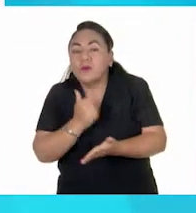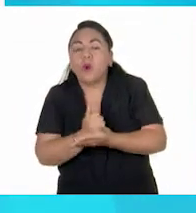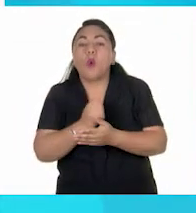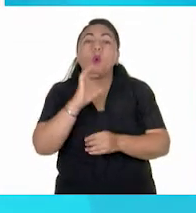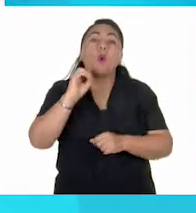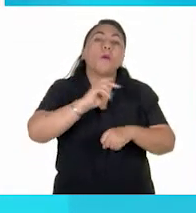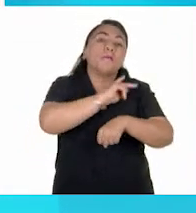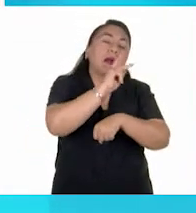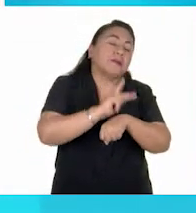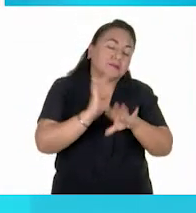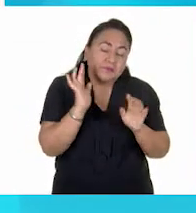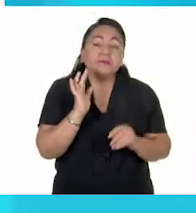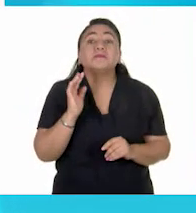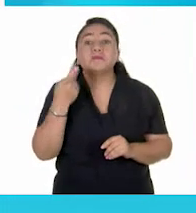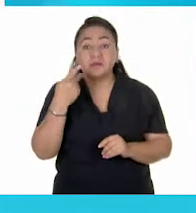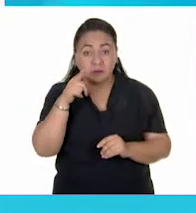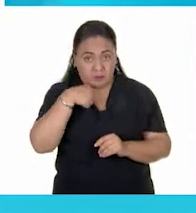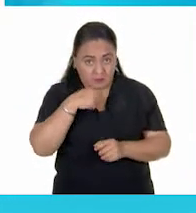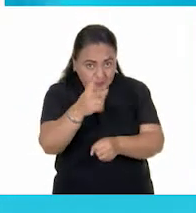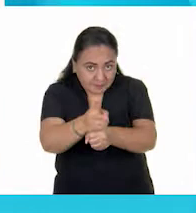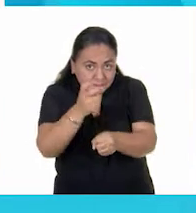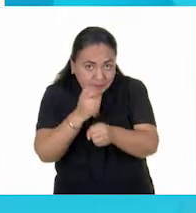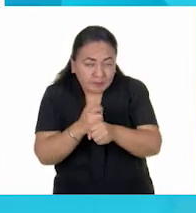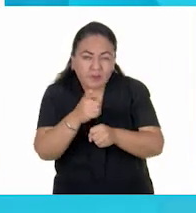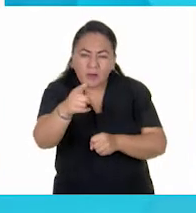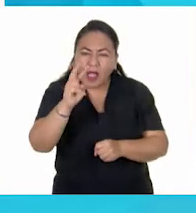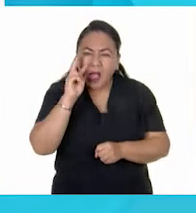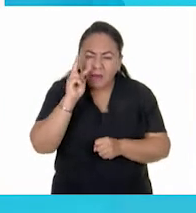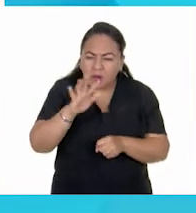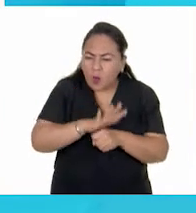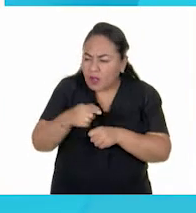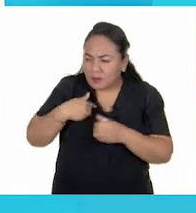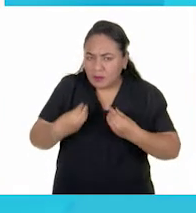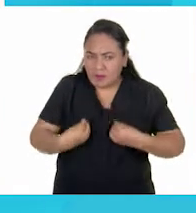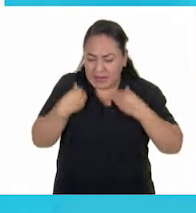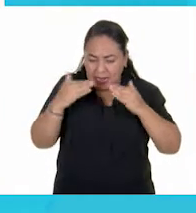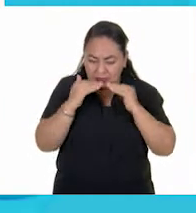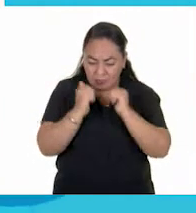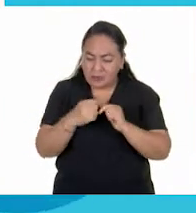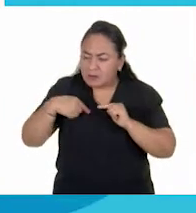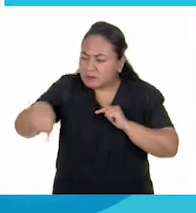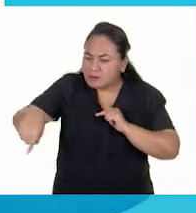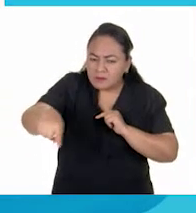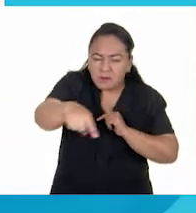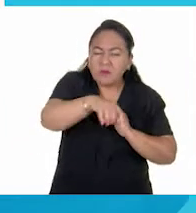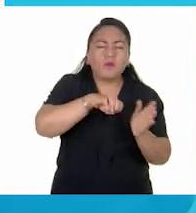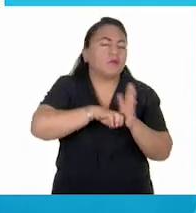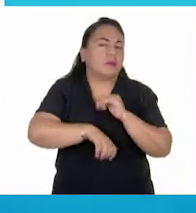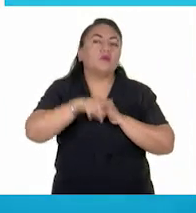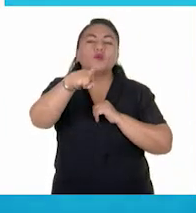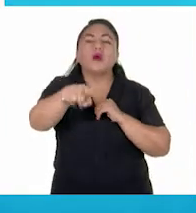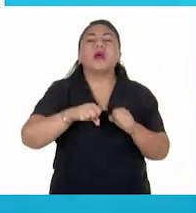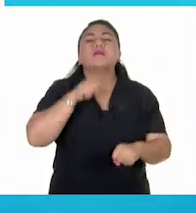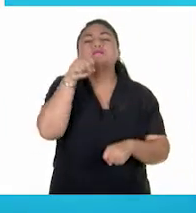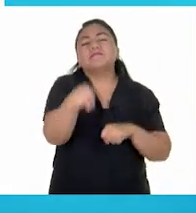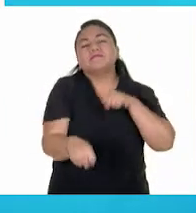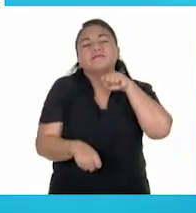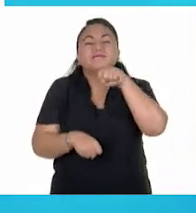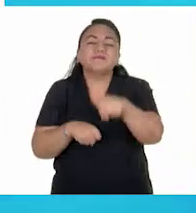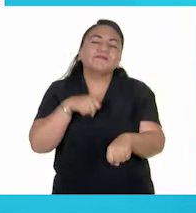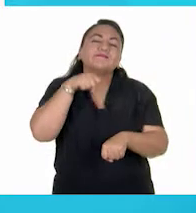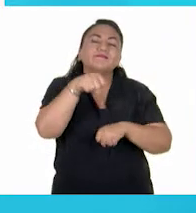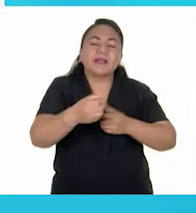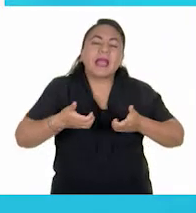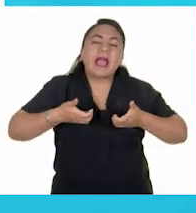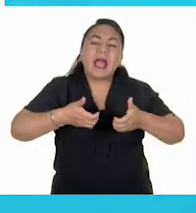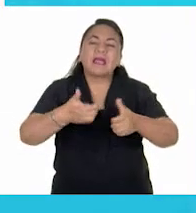a identificarlas. Te invito a que investigues cómo son en donde vives. Supongamos que vamos en bicicleta por la calle 7 y un